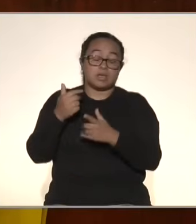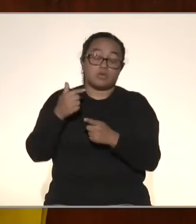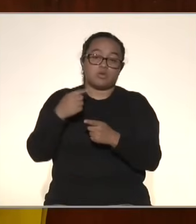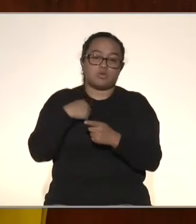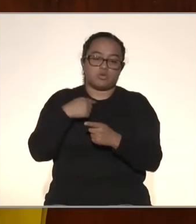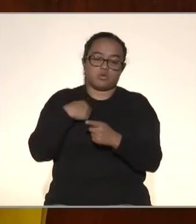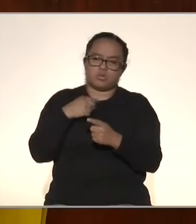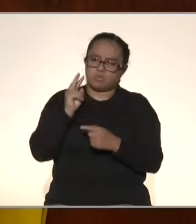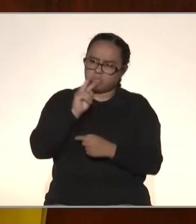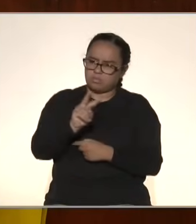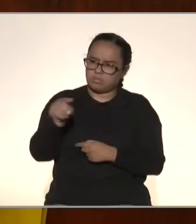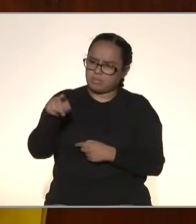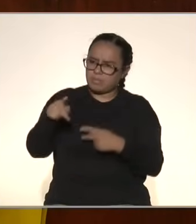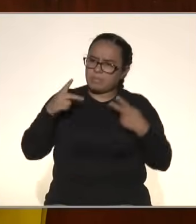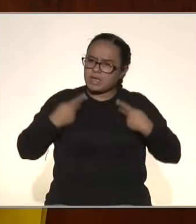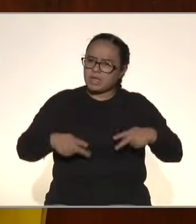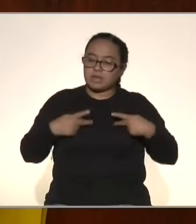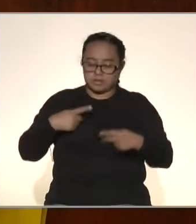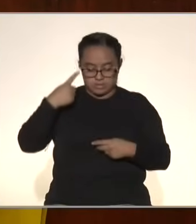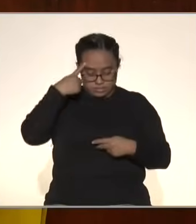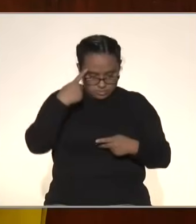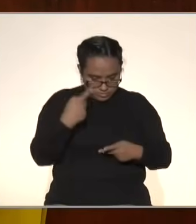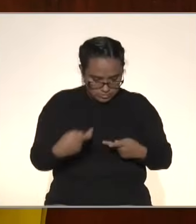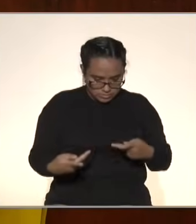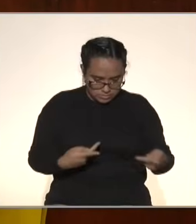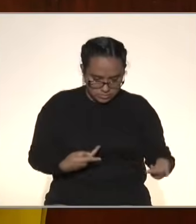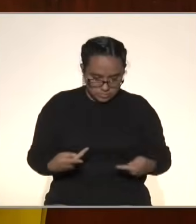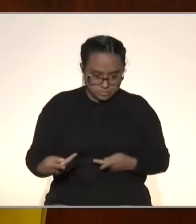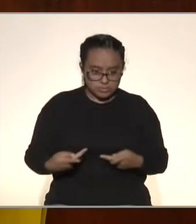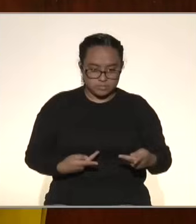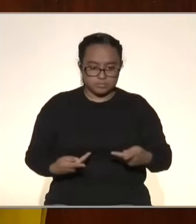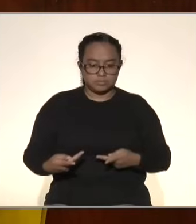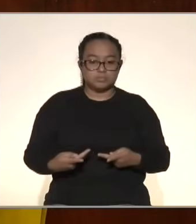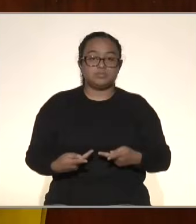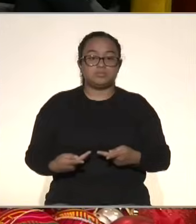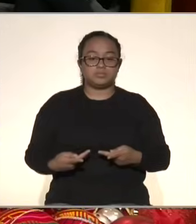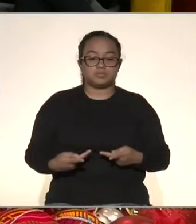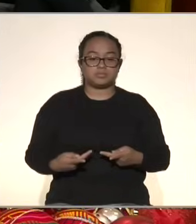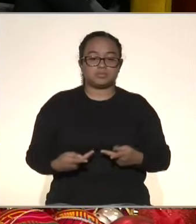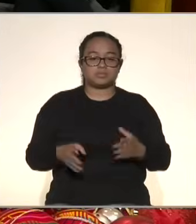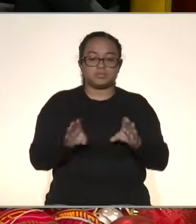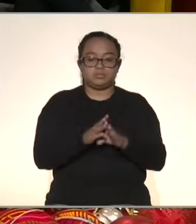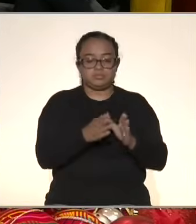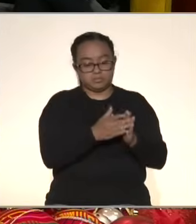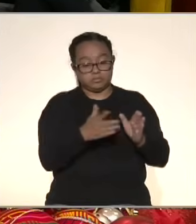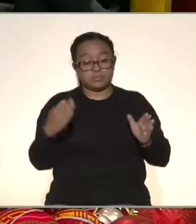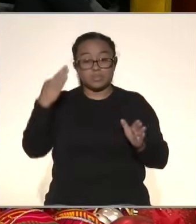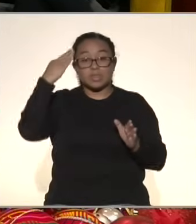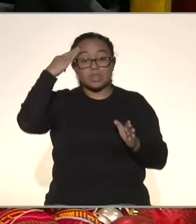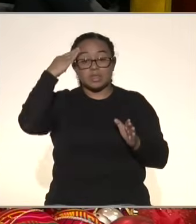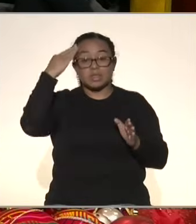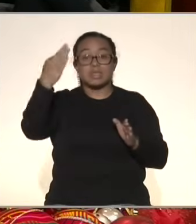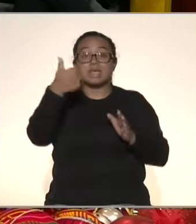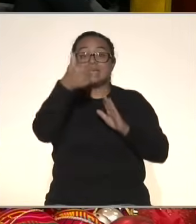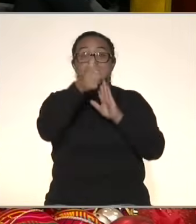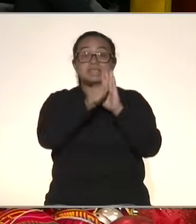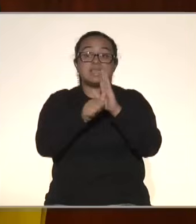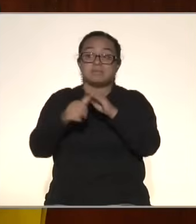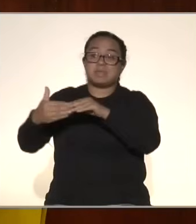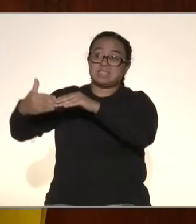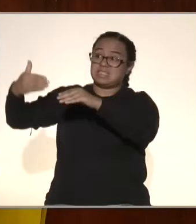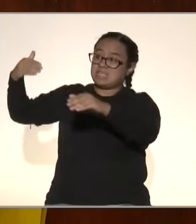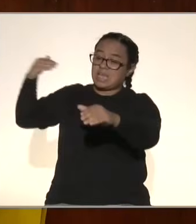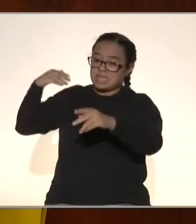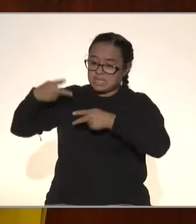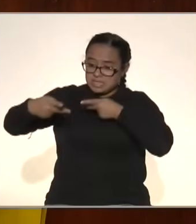a escuchar a personas que tienen planeadas, ahora sí que toda esta época desde 6 meses antes, ¿no?